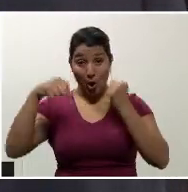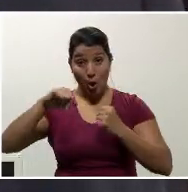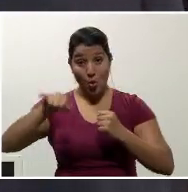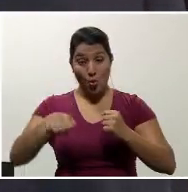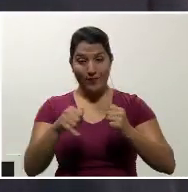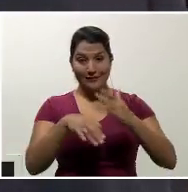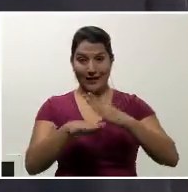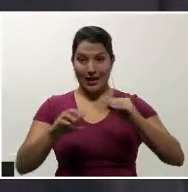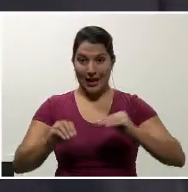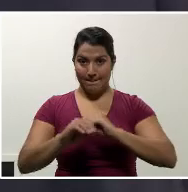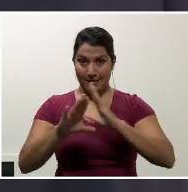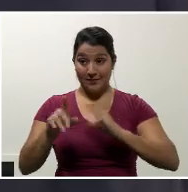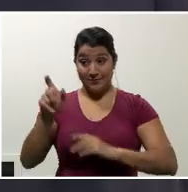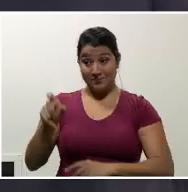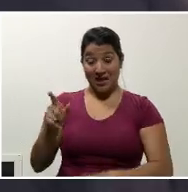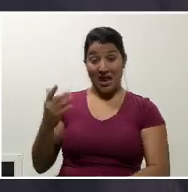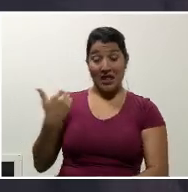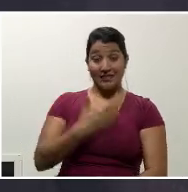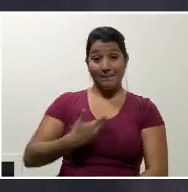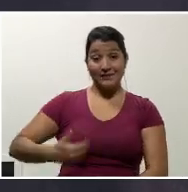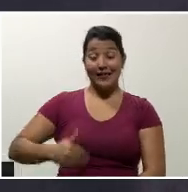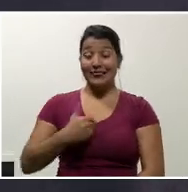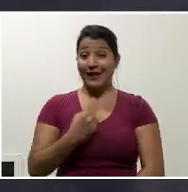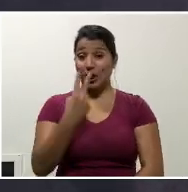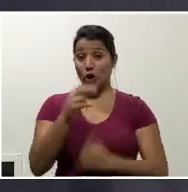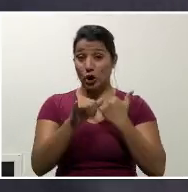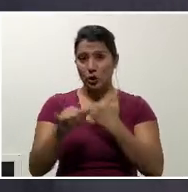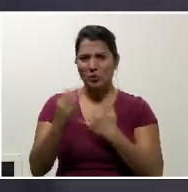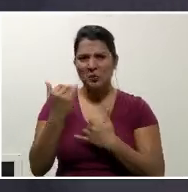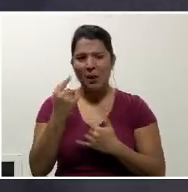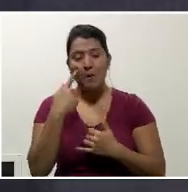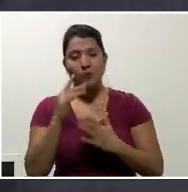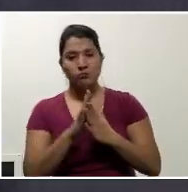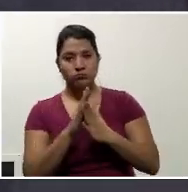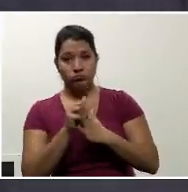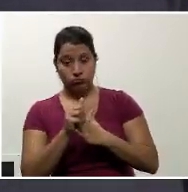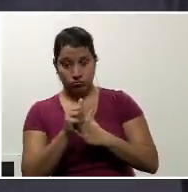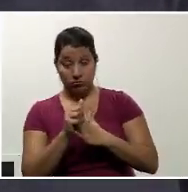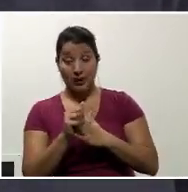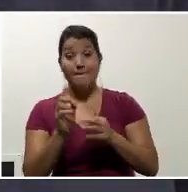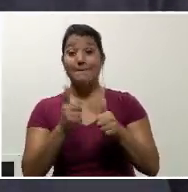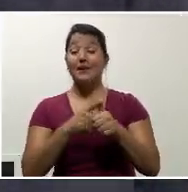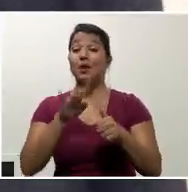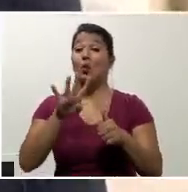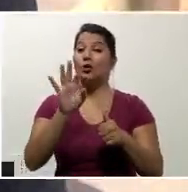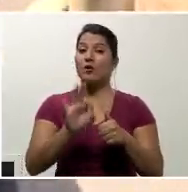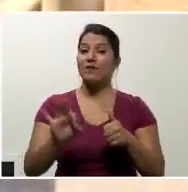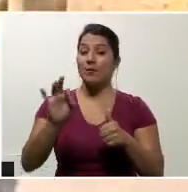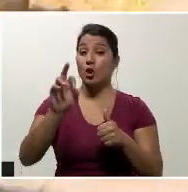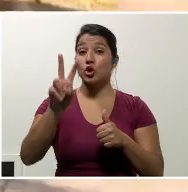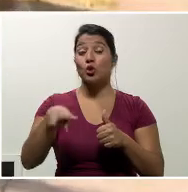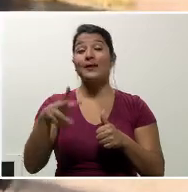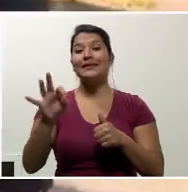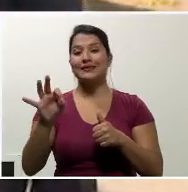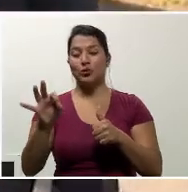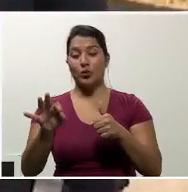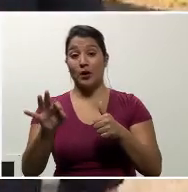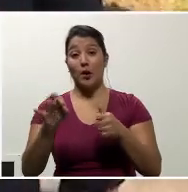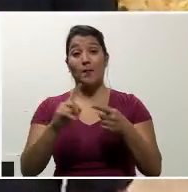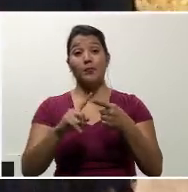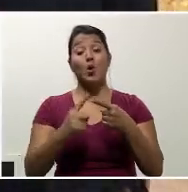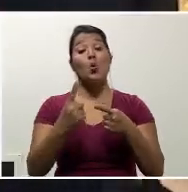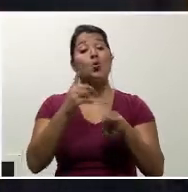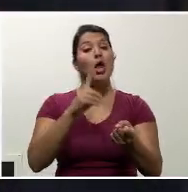mañana. El exmandatario enfrenta 2 denuncias por abuso sexual. La primera fue presentada el 4 de febrero del 2019 por